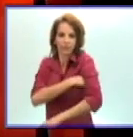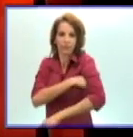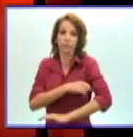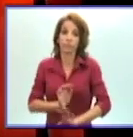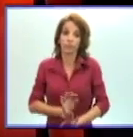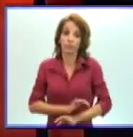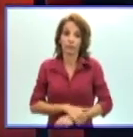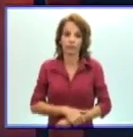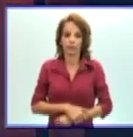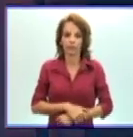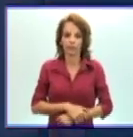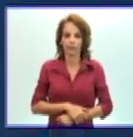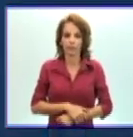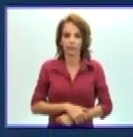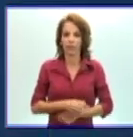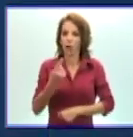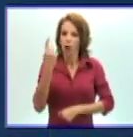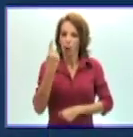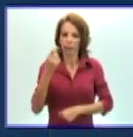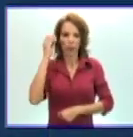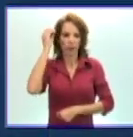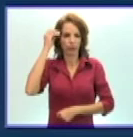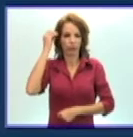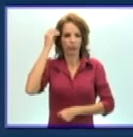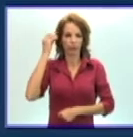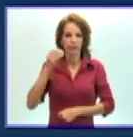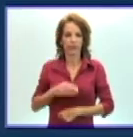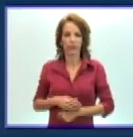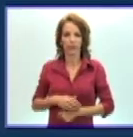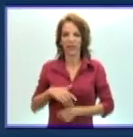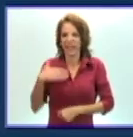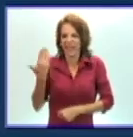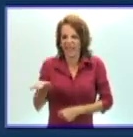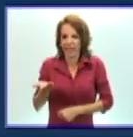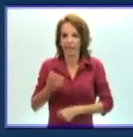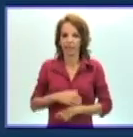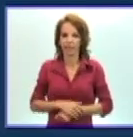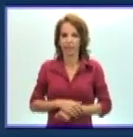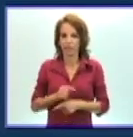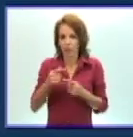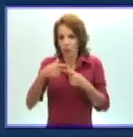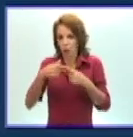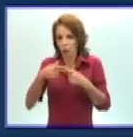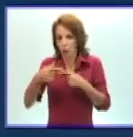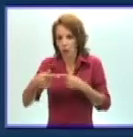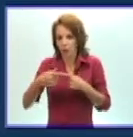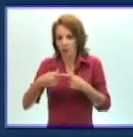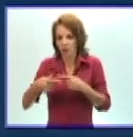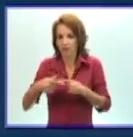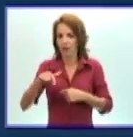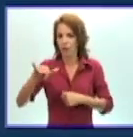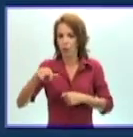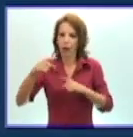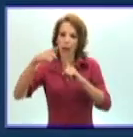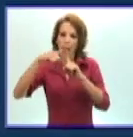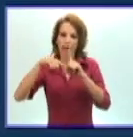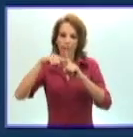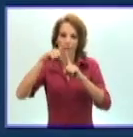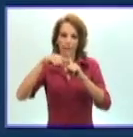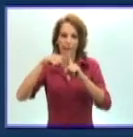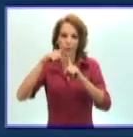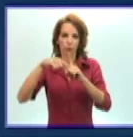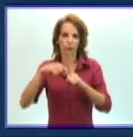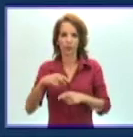Lo primero que tenemos que estar analizando, bueno, la magnitud que mide, por supuesto, es la temperatura. Pero observen